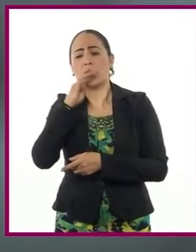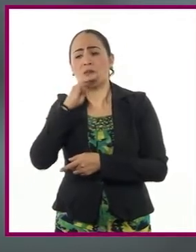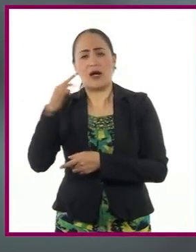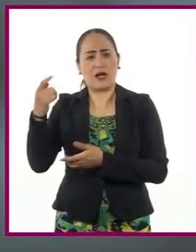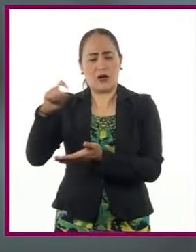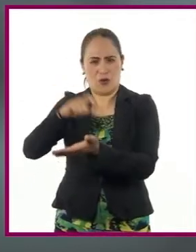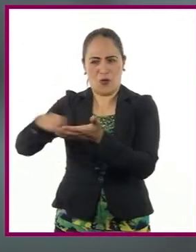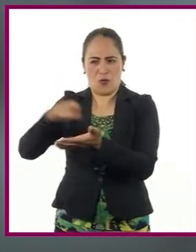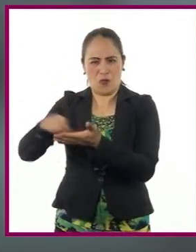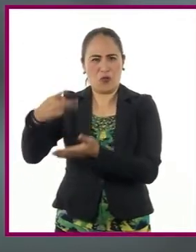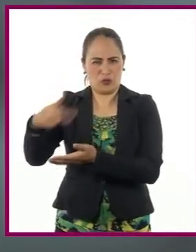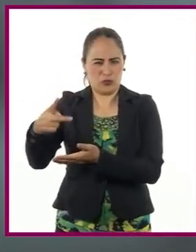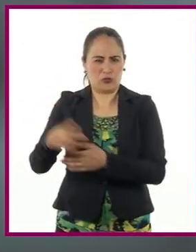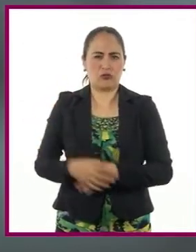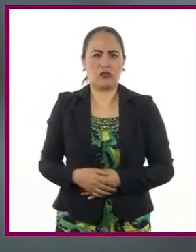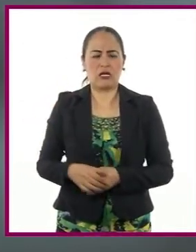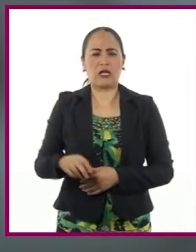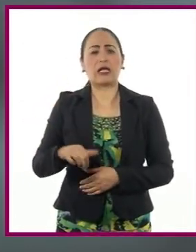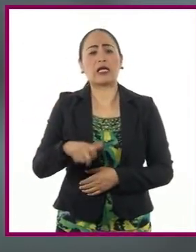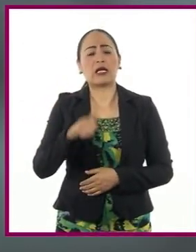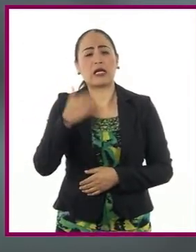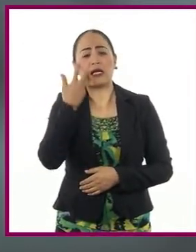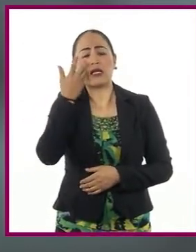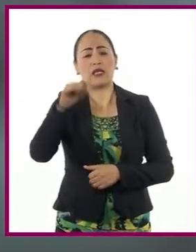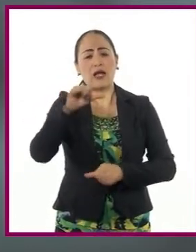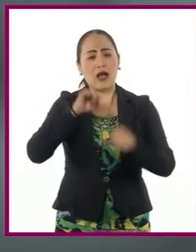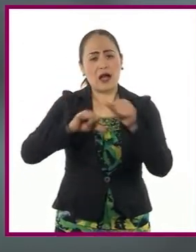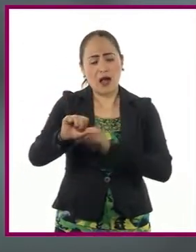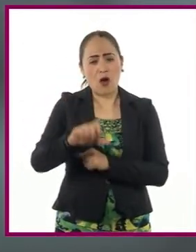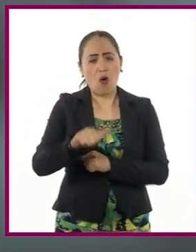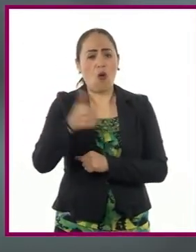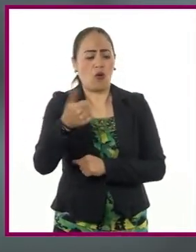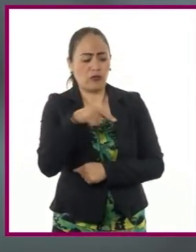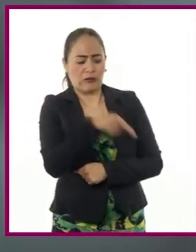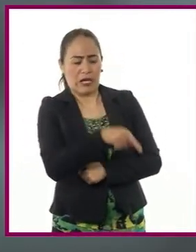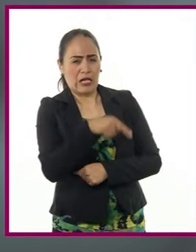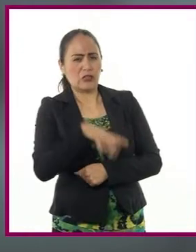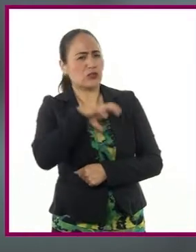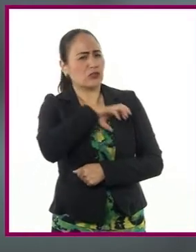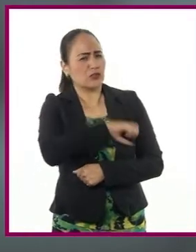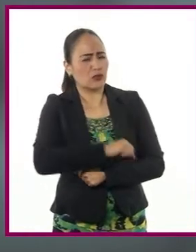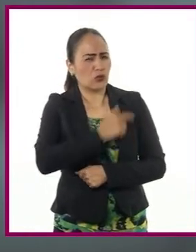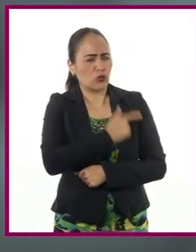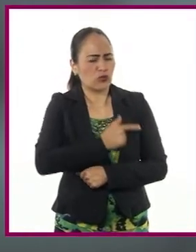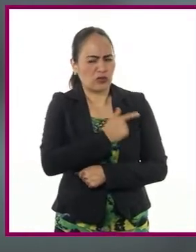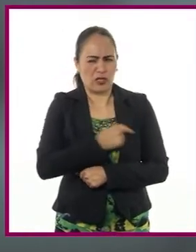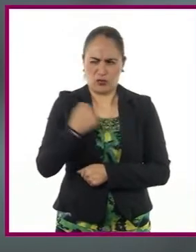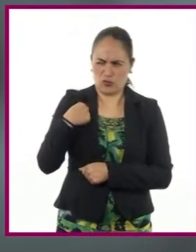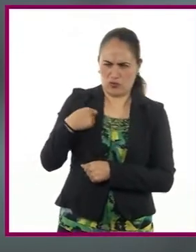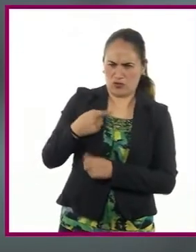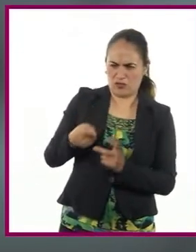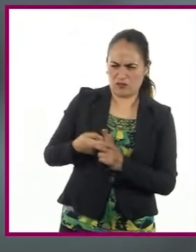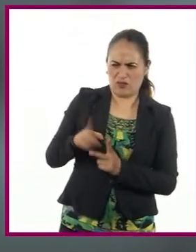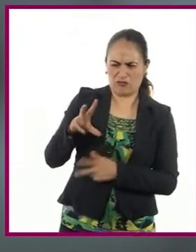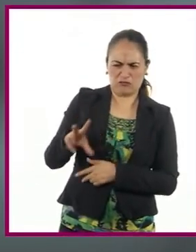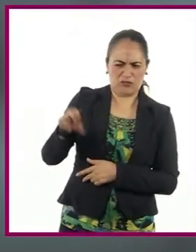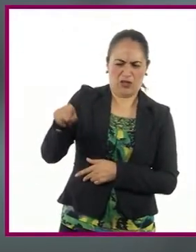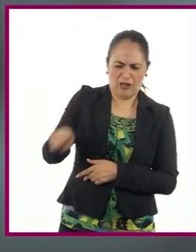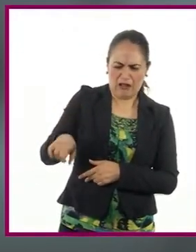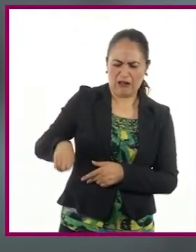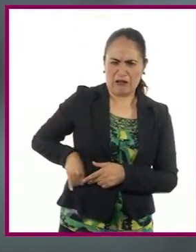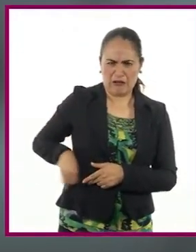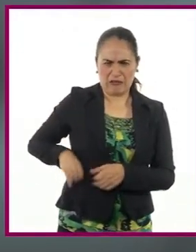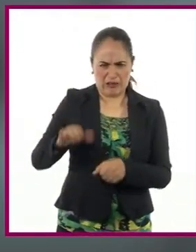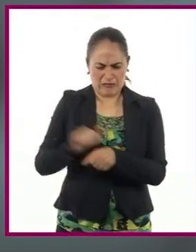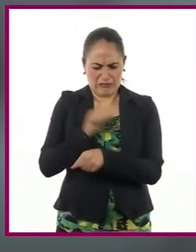mercado y quería cambiármelo por otro que siempre le ha gustado mucho. Al principio me negué, pues a mí no me interesaba el suyo.